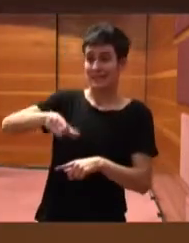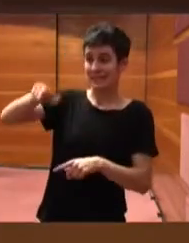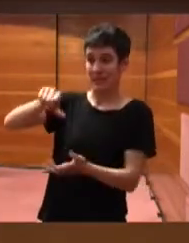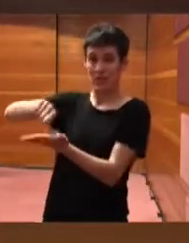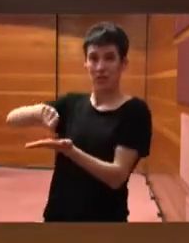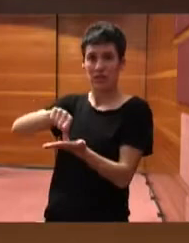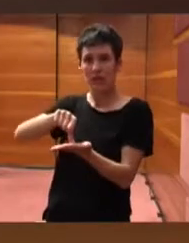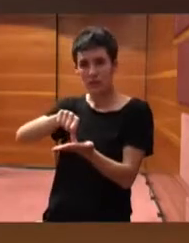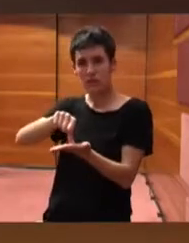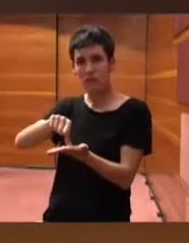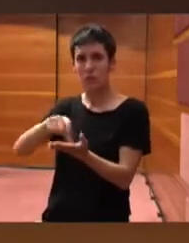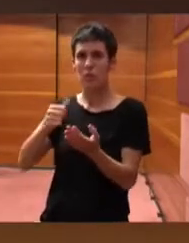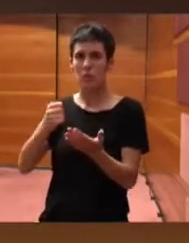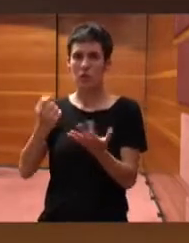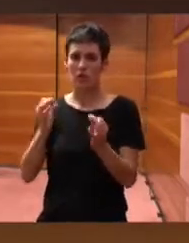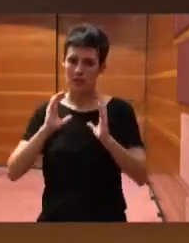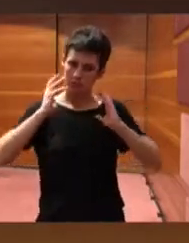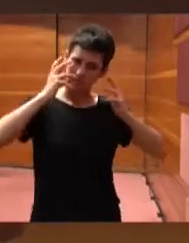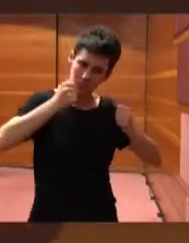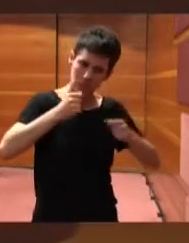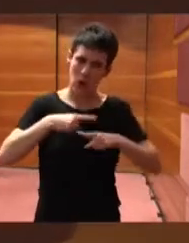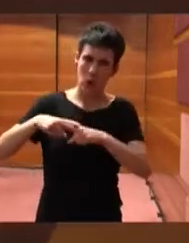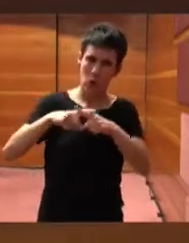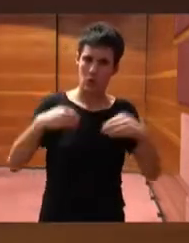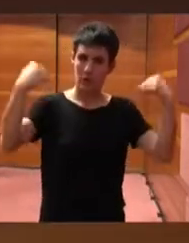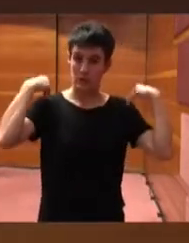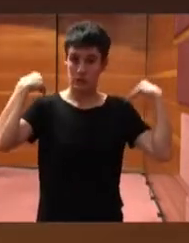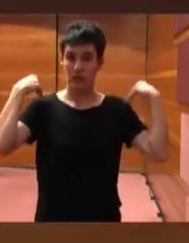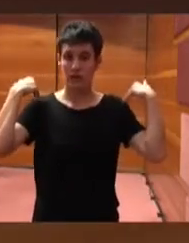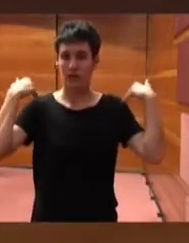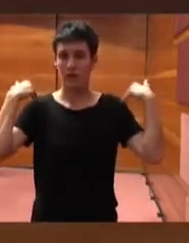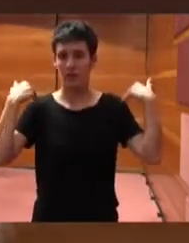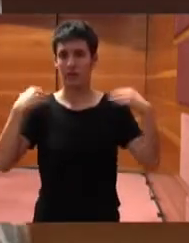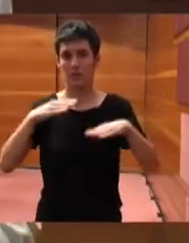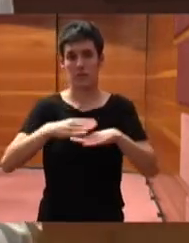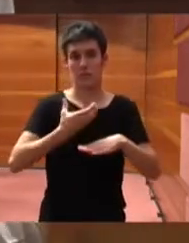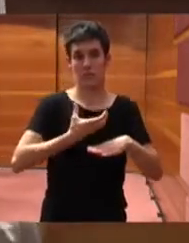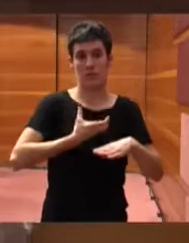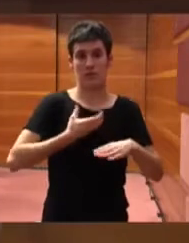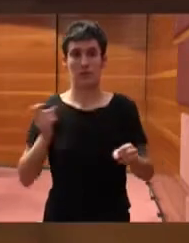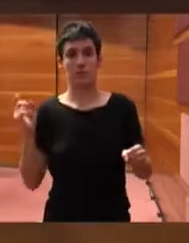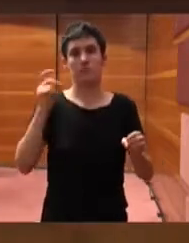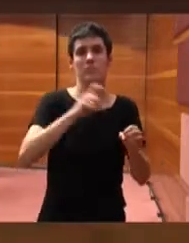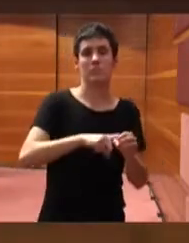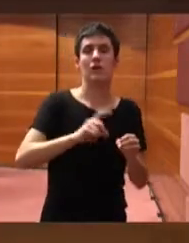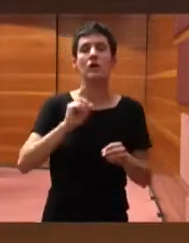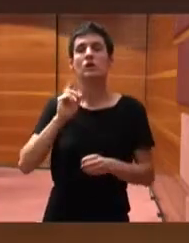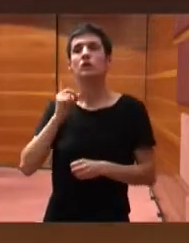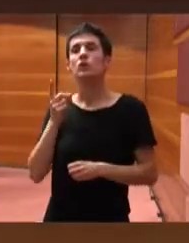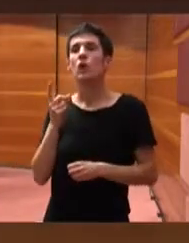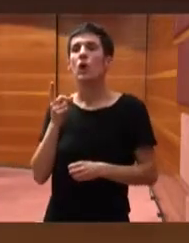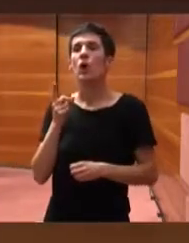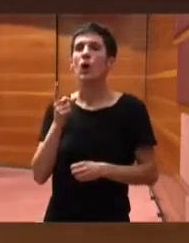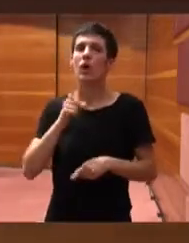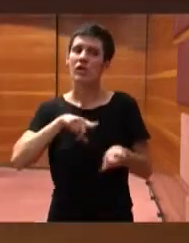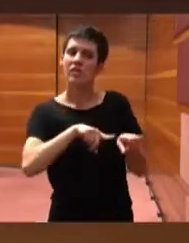a tener que implicarse en corresponsabilidad a generar bien común de la mano del ayuntamiento. Y que no solamente consiste en